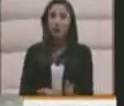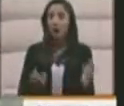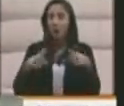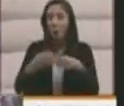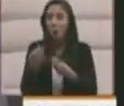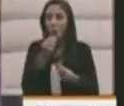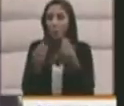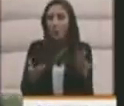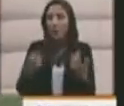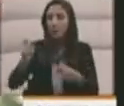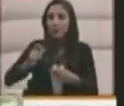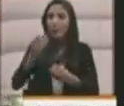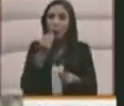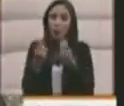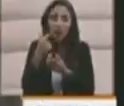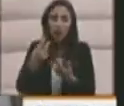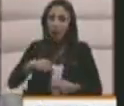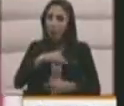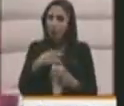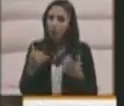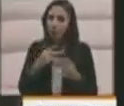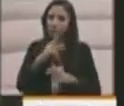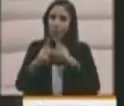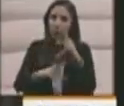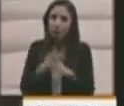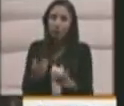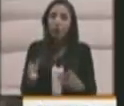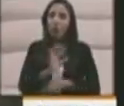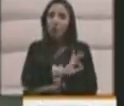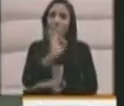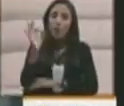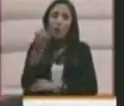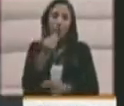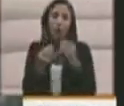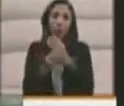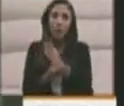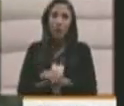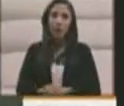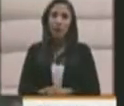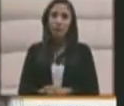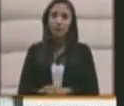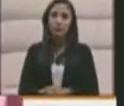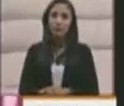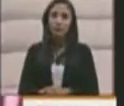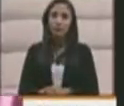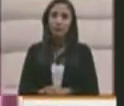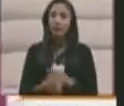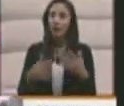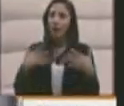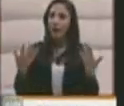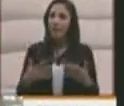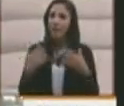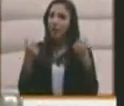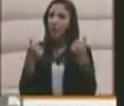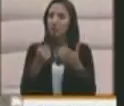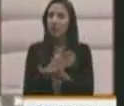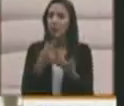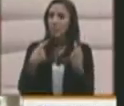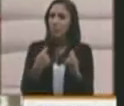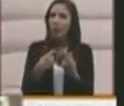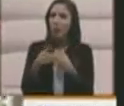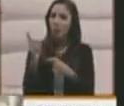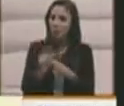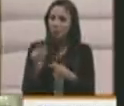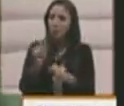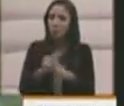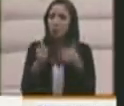del conuquero. Todos los días comemos, ¿verdad? Todos los días comemos. No, la gente muy contenta, muy alegre de los precios y pues, sobre